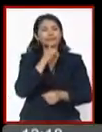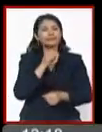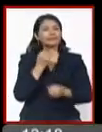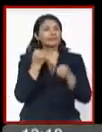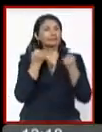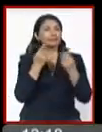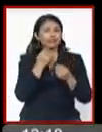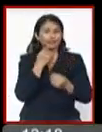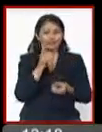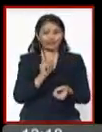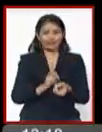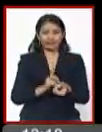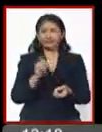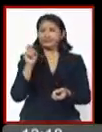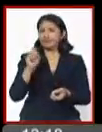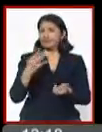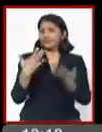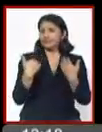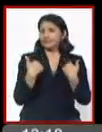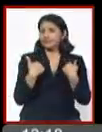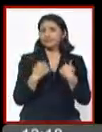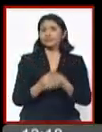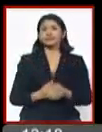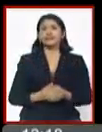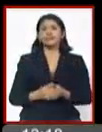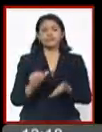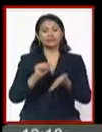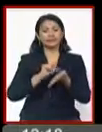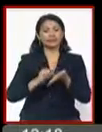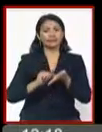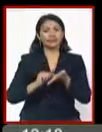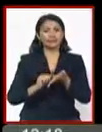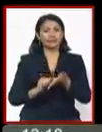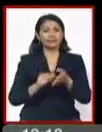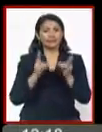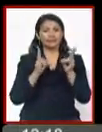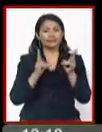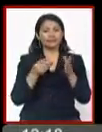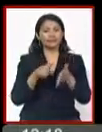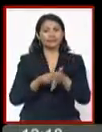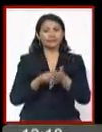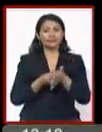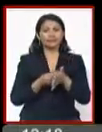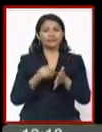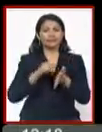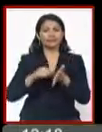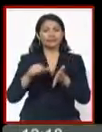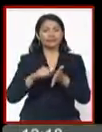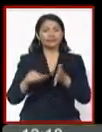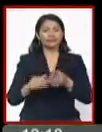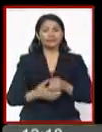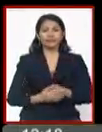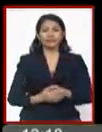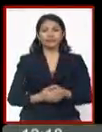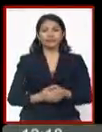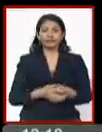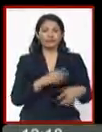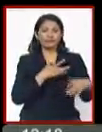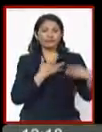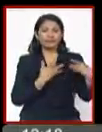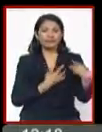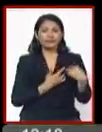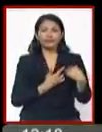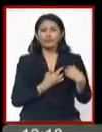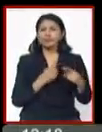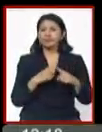doctores pero el médico que tenía que ser su vestidor en cirugía que me vaya alistando con plata para pagar me dijo cardiólogo